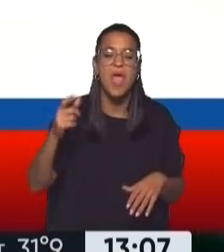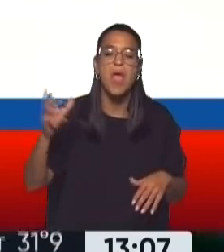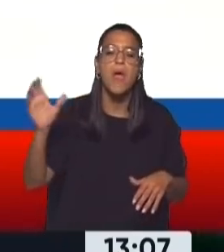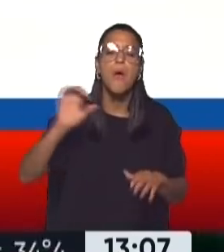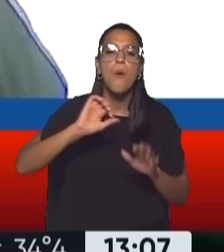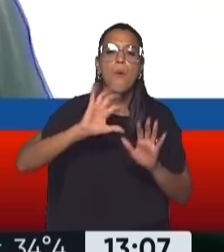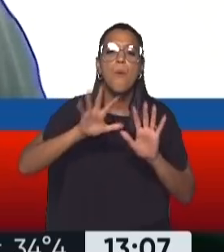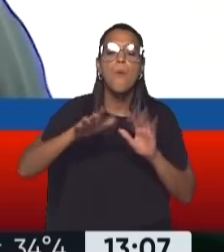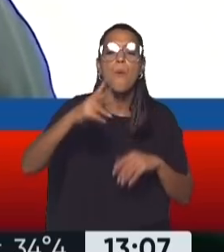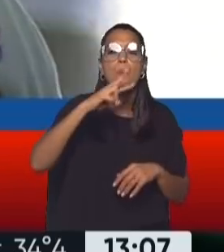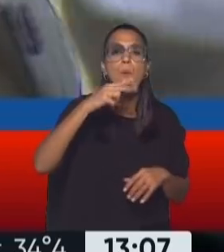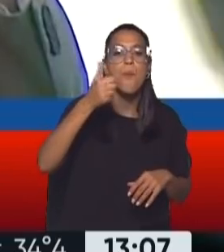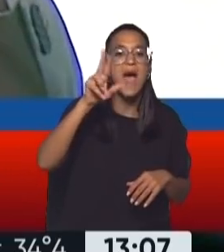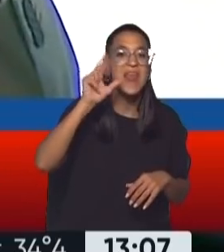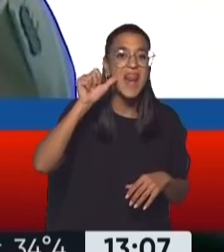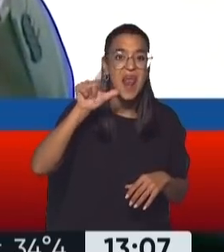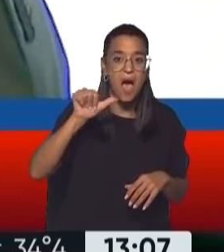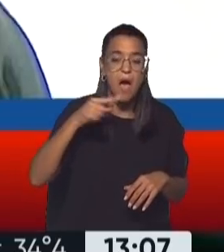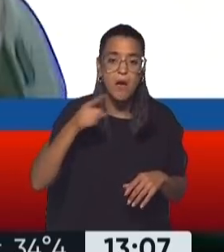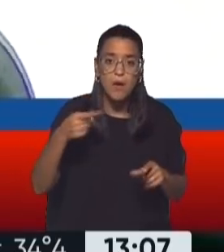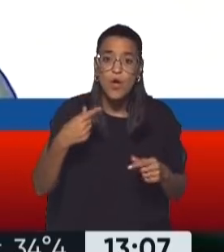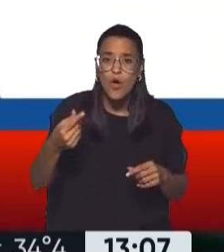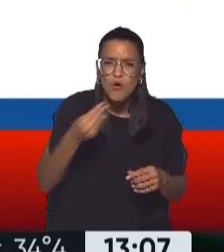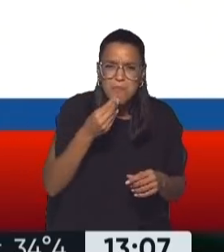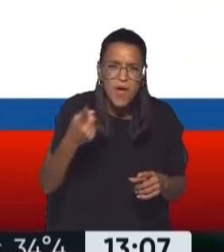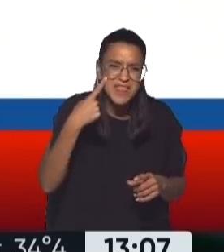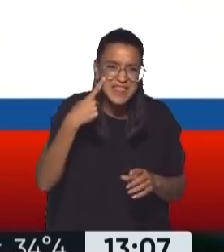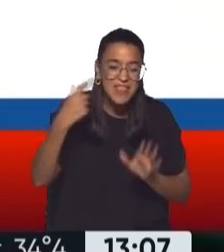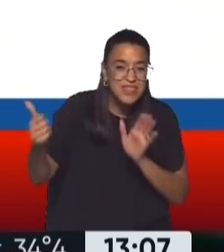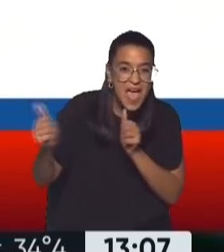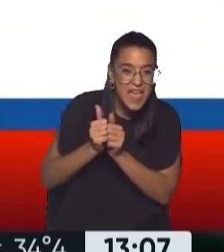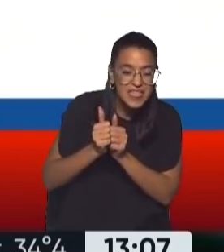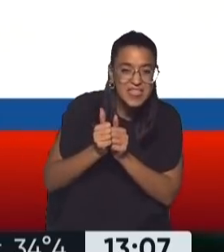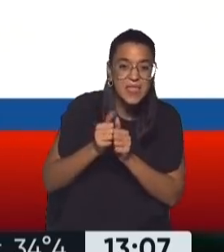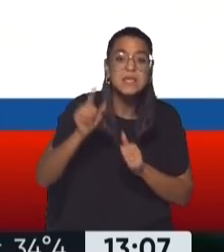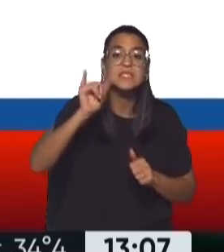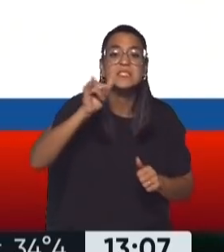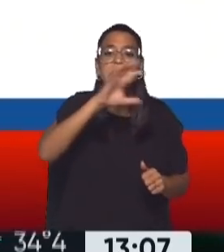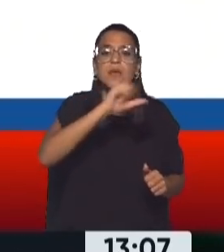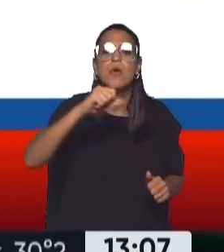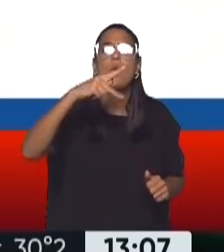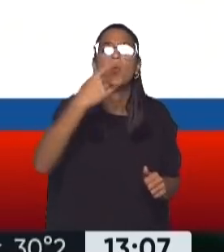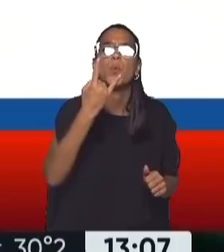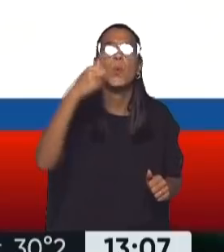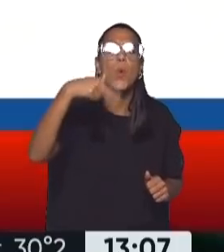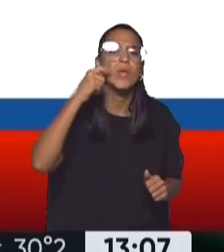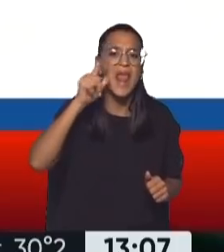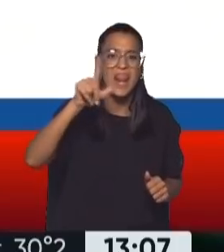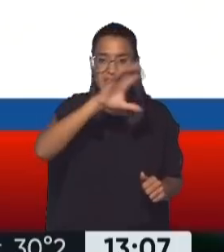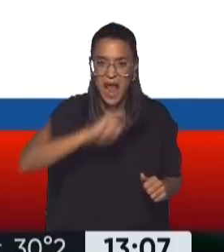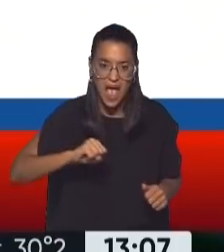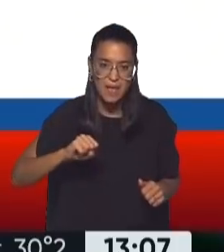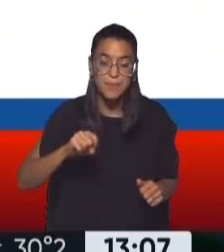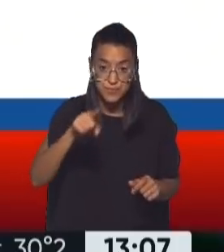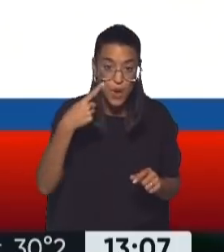Varela, que para nosotros era comer con, bueno, un intendente viene a, sí, lo trae el flaco Kunkel, me dijo,